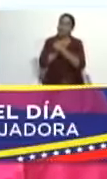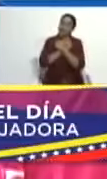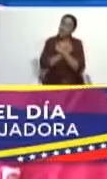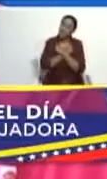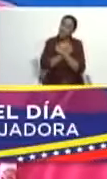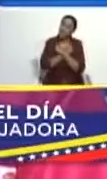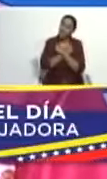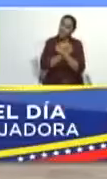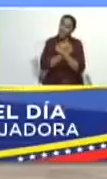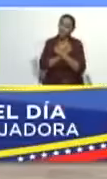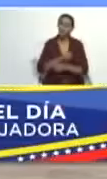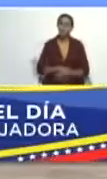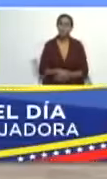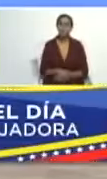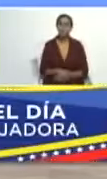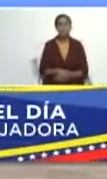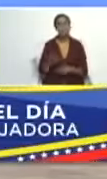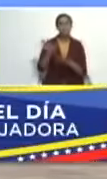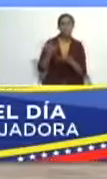na na na na na na.